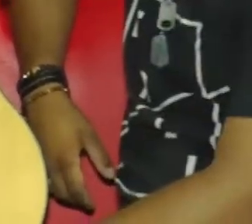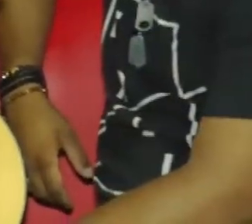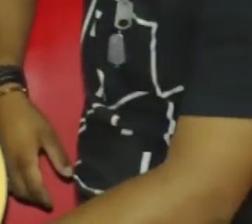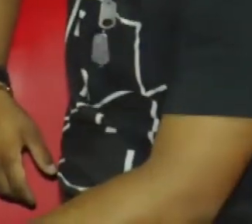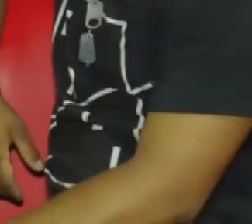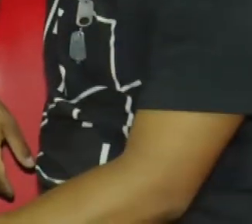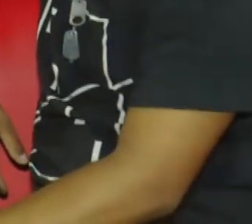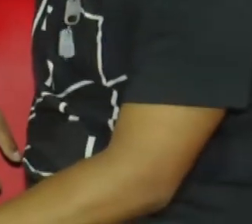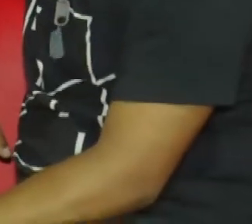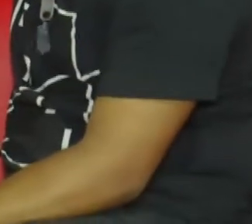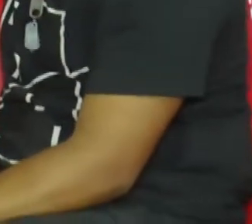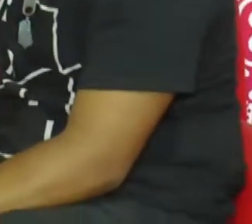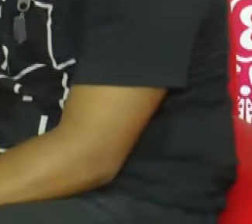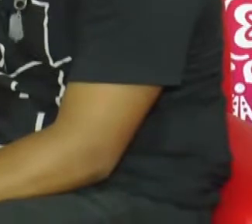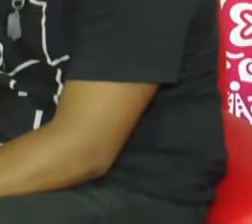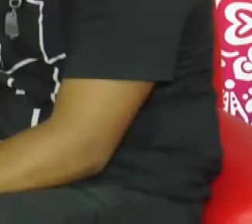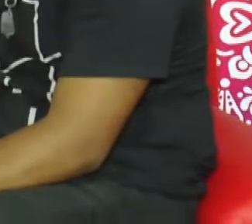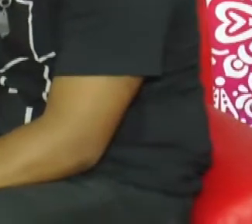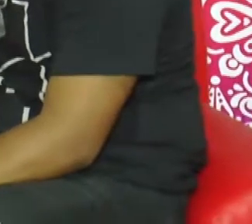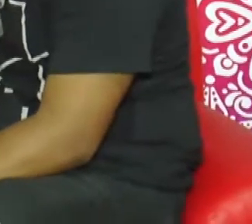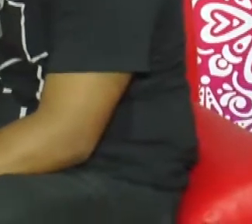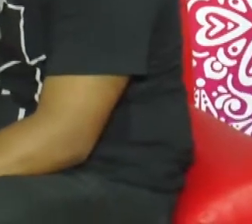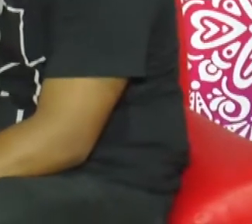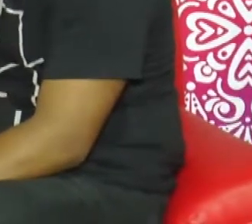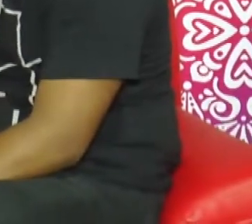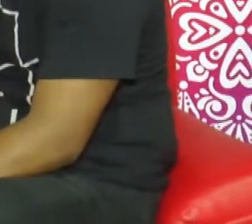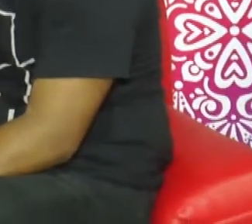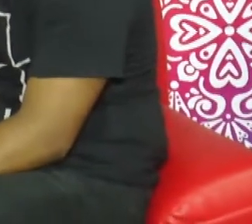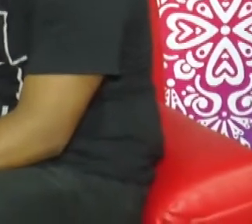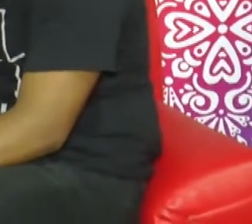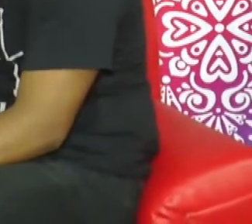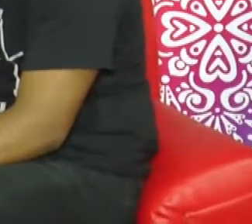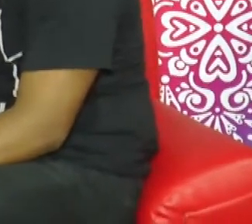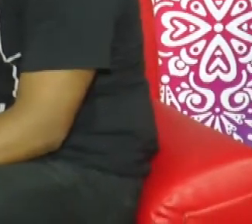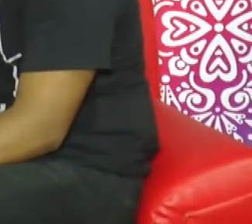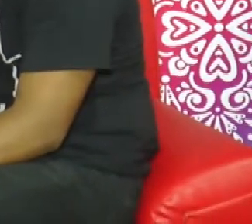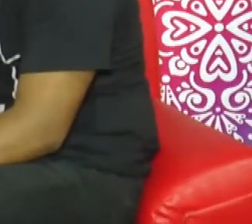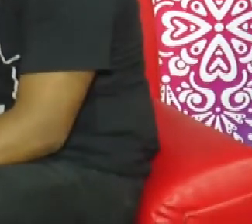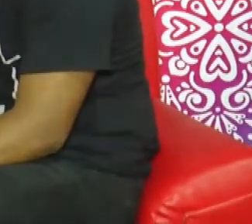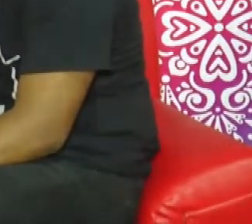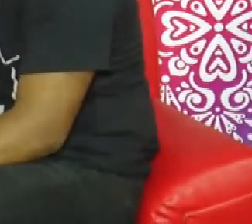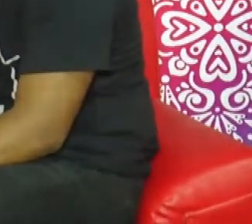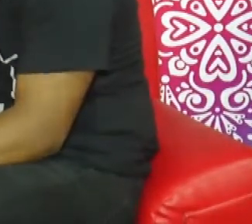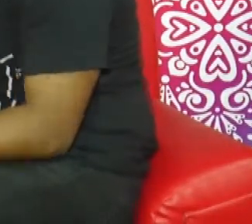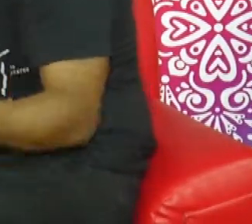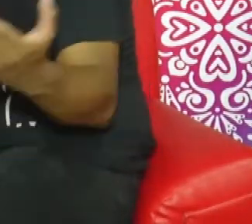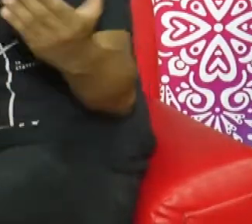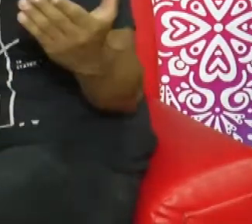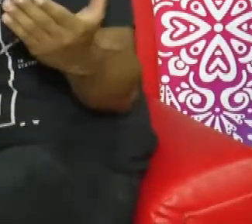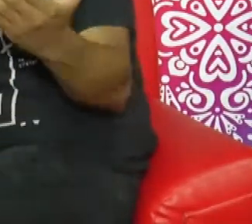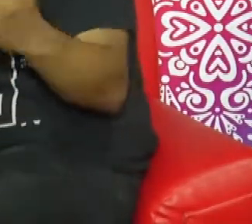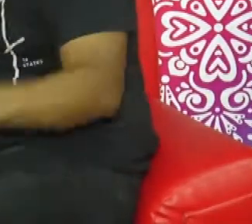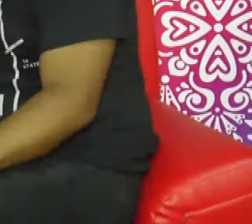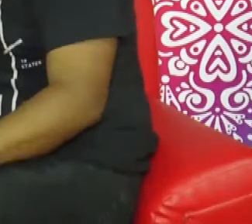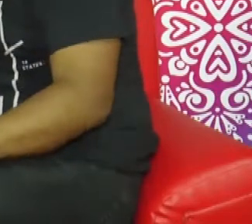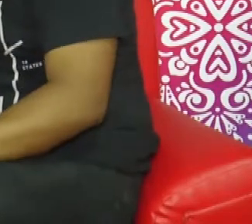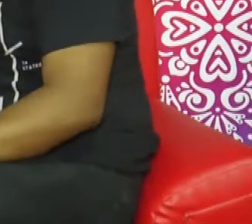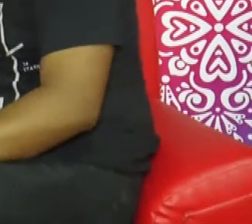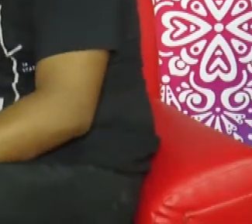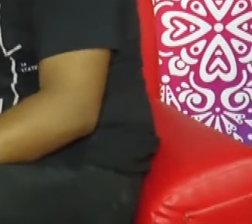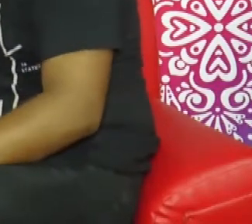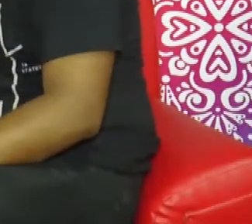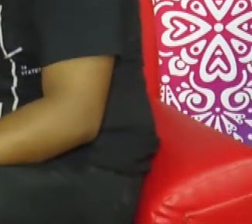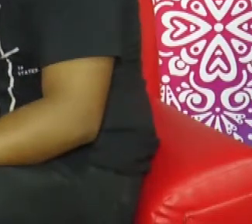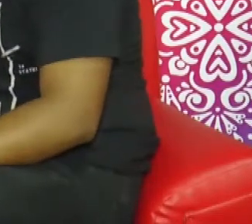programa. Muchísimas gracias, gracias por la invitación. Pero cuéntale a nuestros televidentes quién es Oscar Navas. Bien, Oscar Navas es un artista